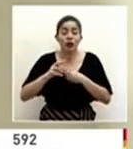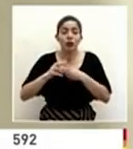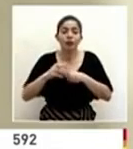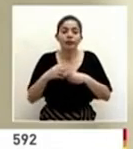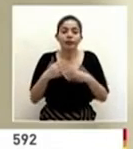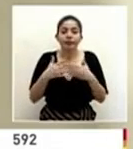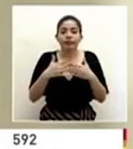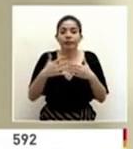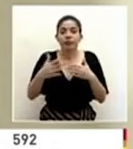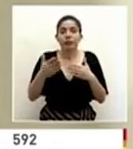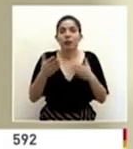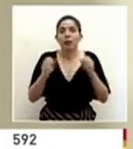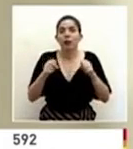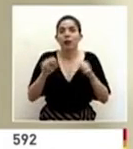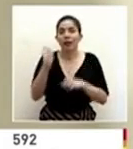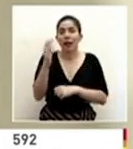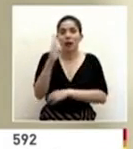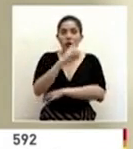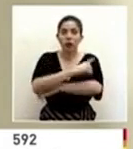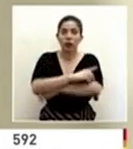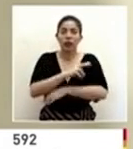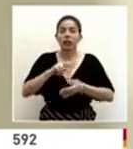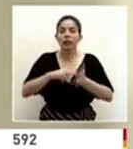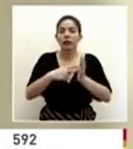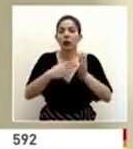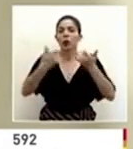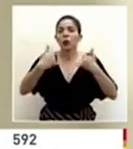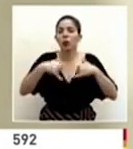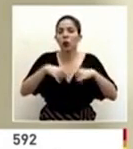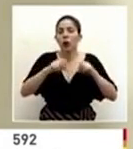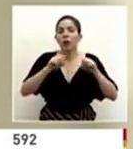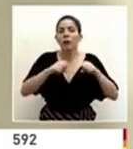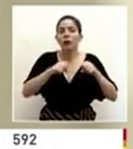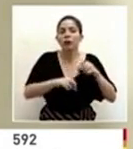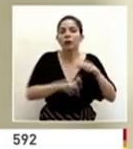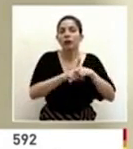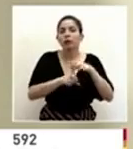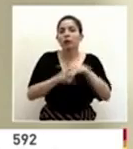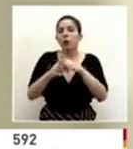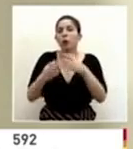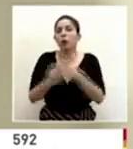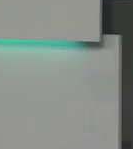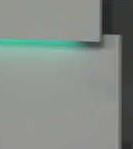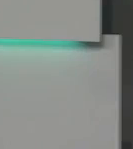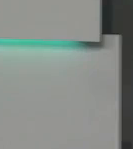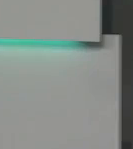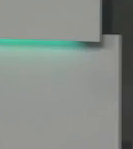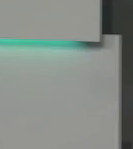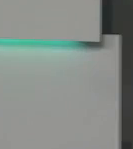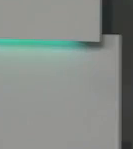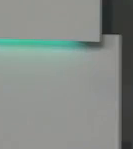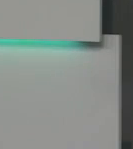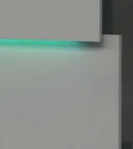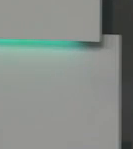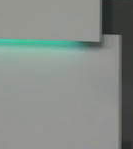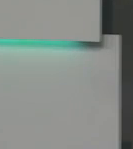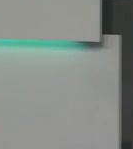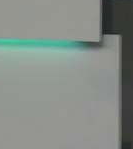incluso llegar a ser de 14 días, pueden haber todavía eventualmente casos nuevos que se pueden reportar. Una